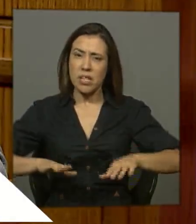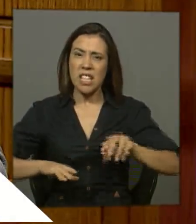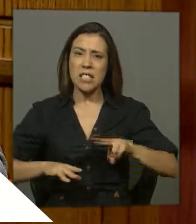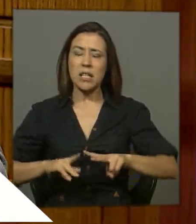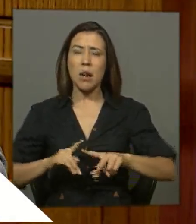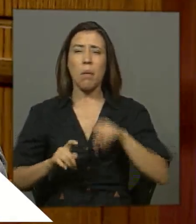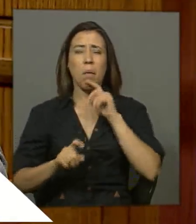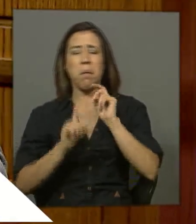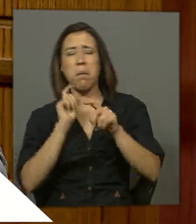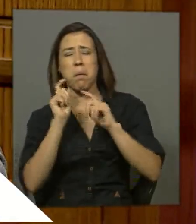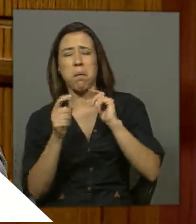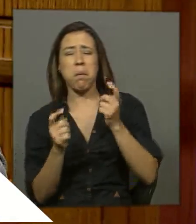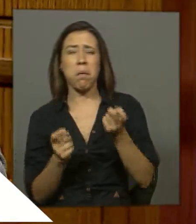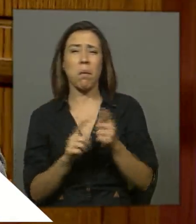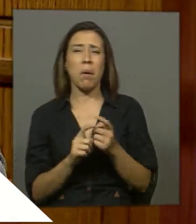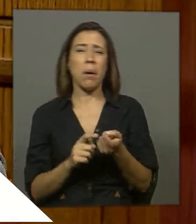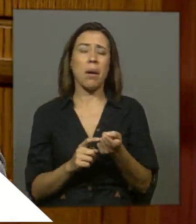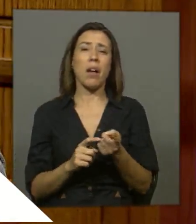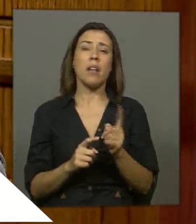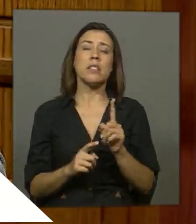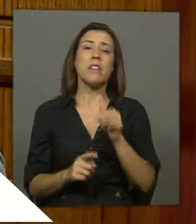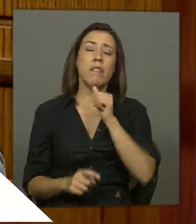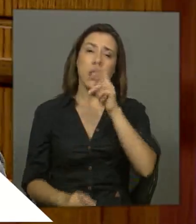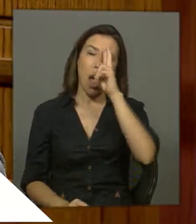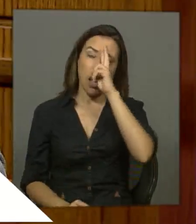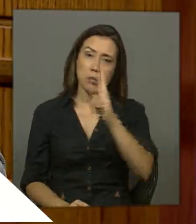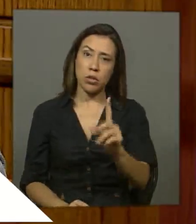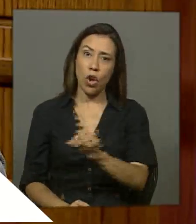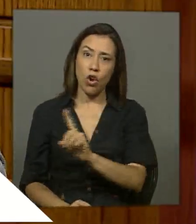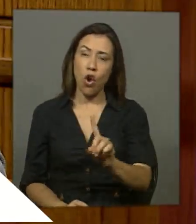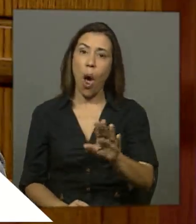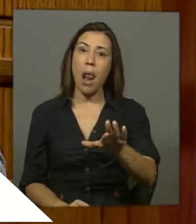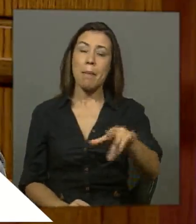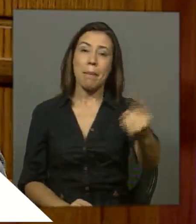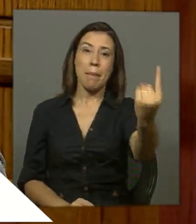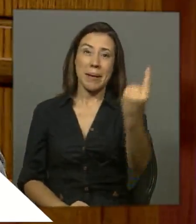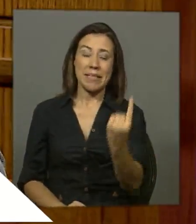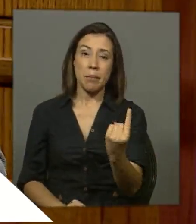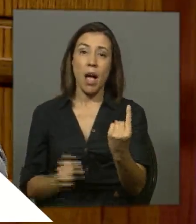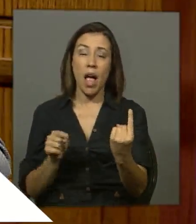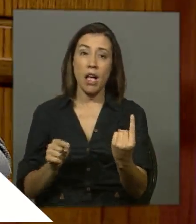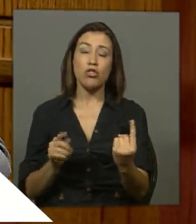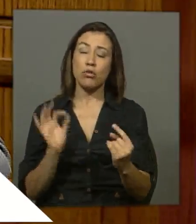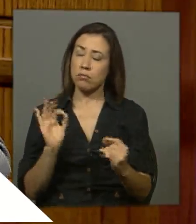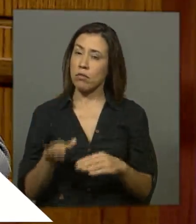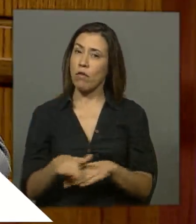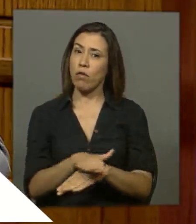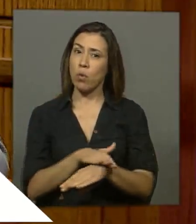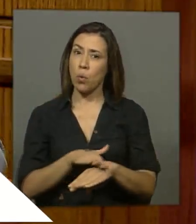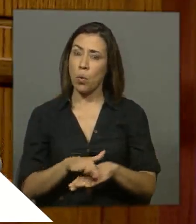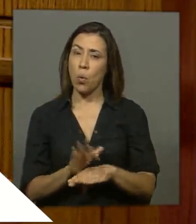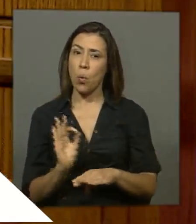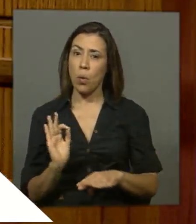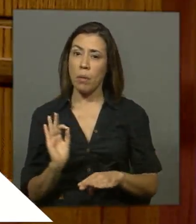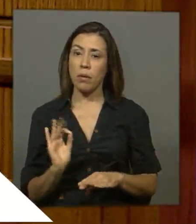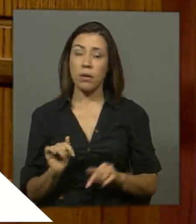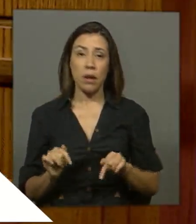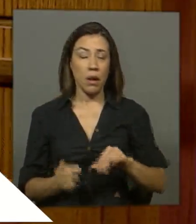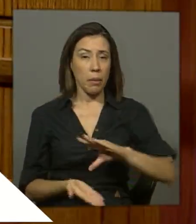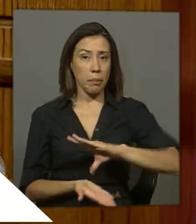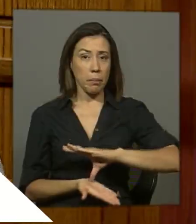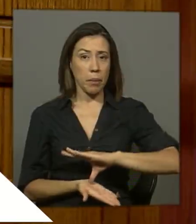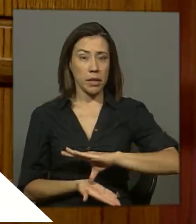ironía y sin faltar el respeto interpelado eso es fundamental en este